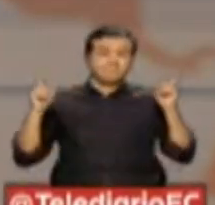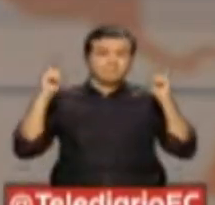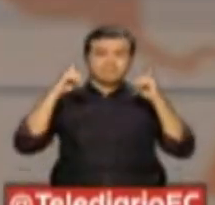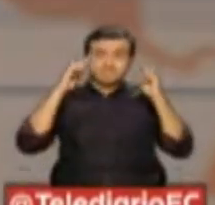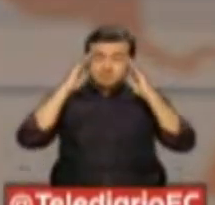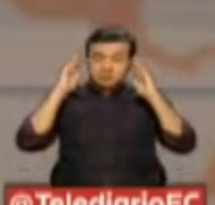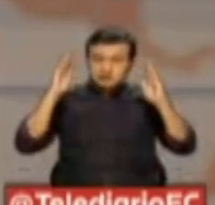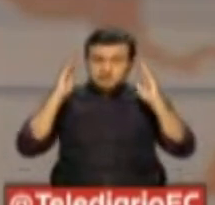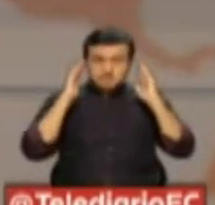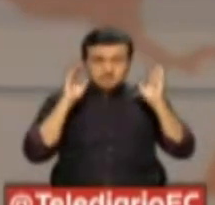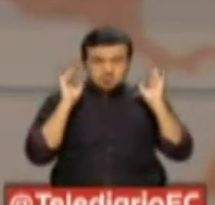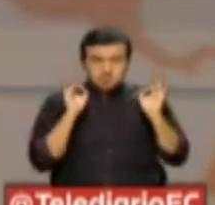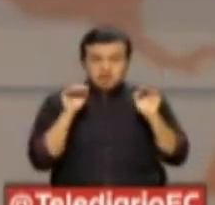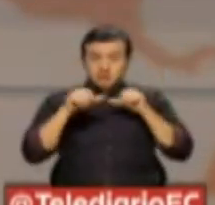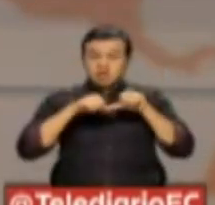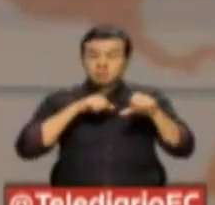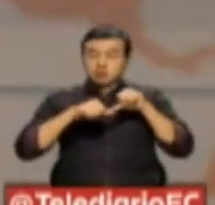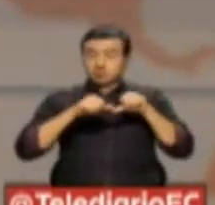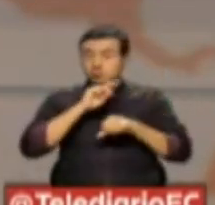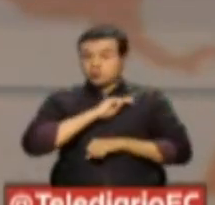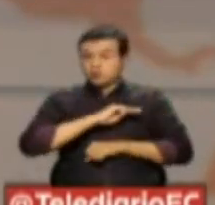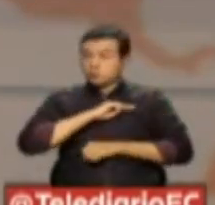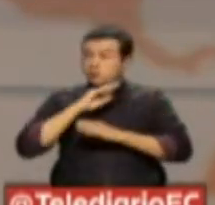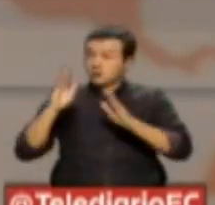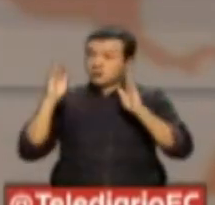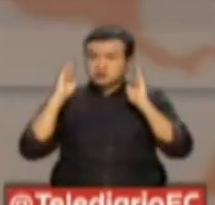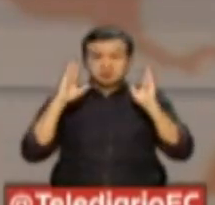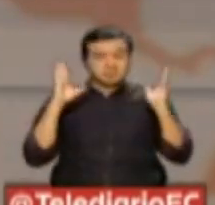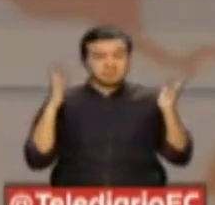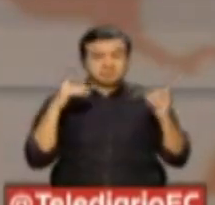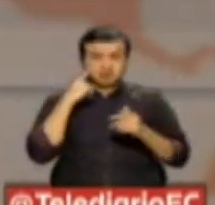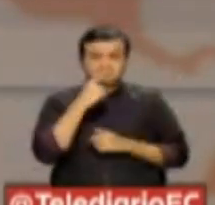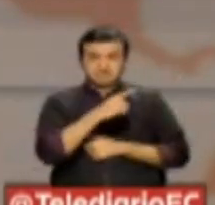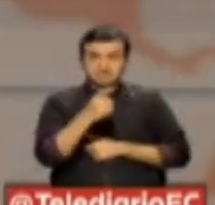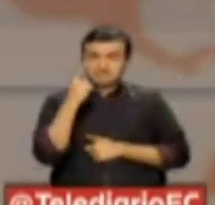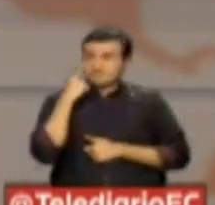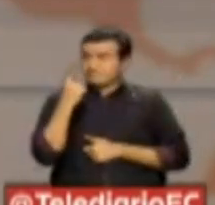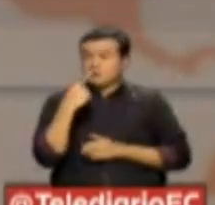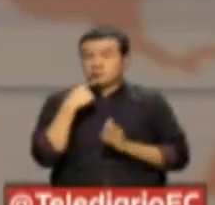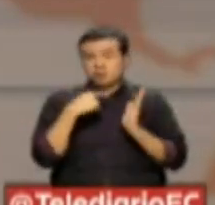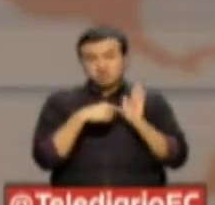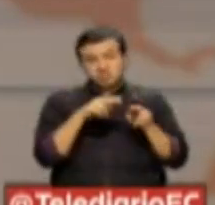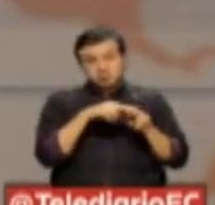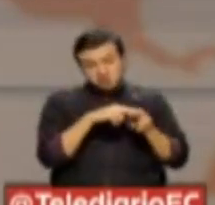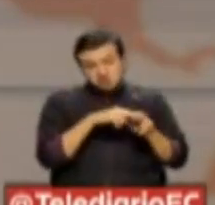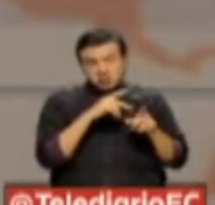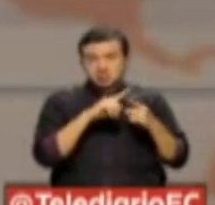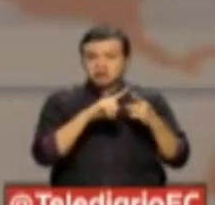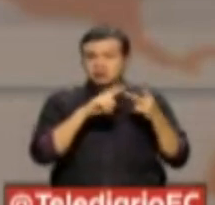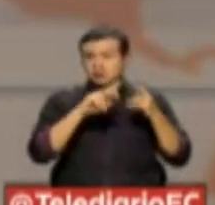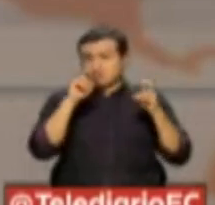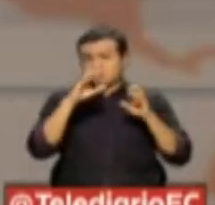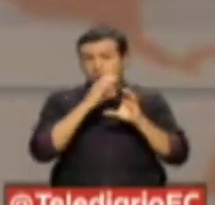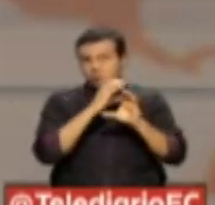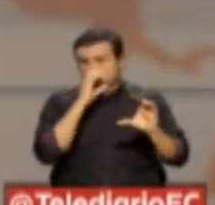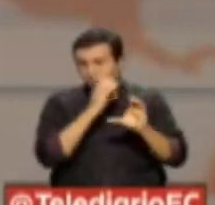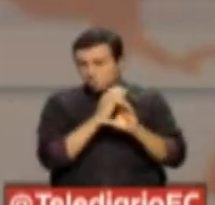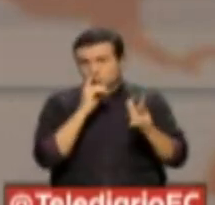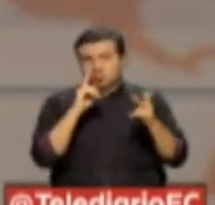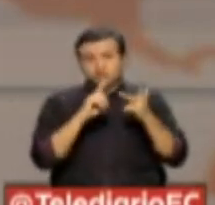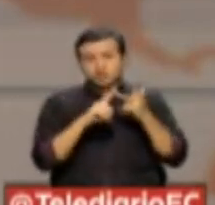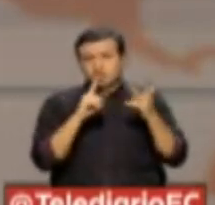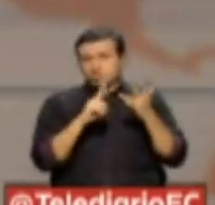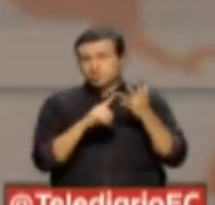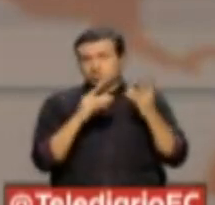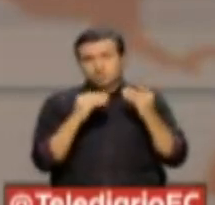atendidos de parte de la administración municipal y usted puede poner el caso de los taxis tenemos el caso de los buses tenemos un